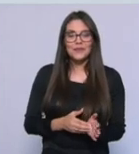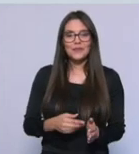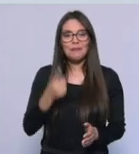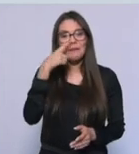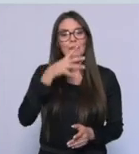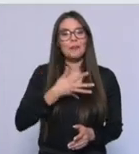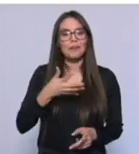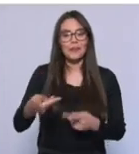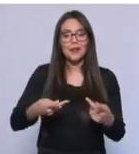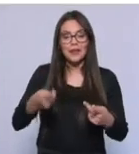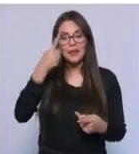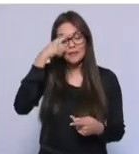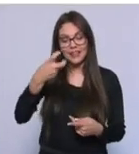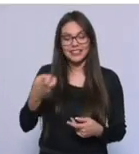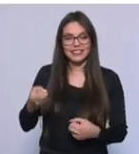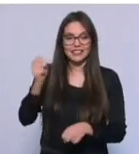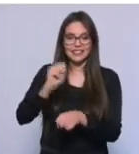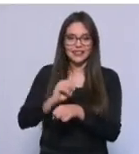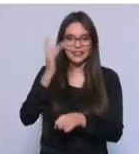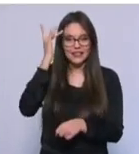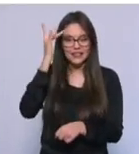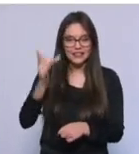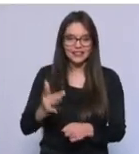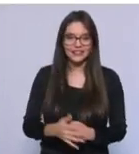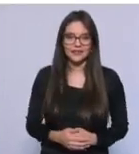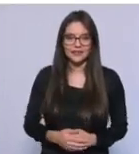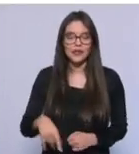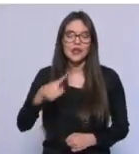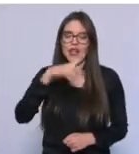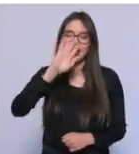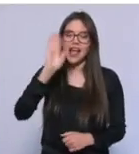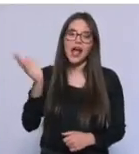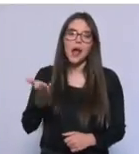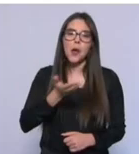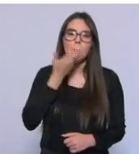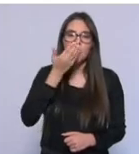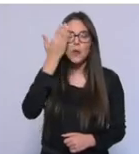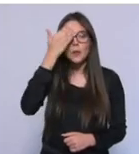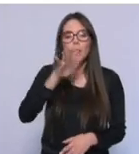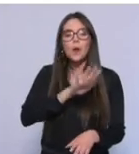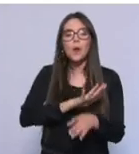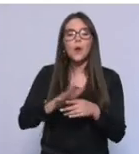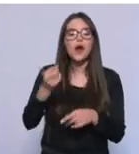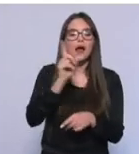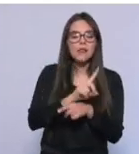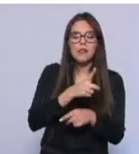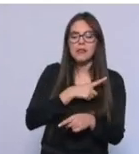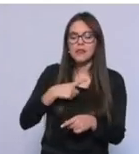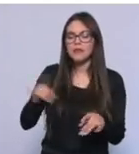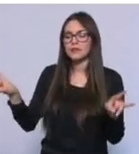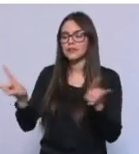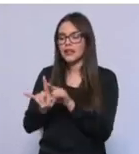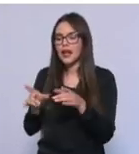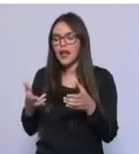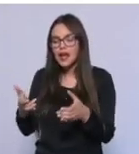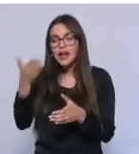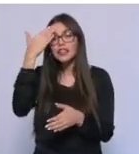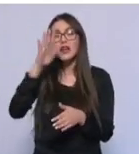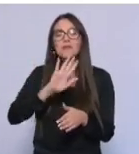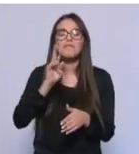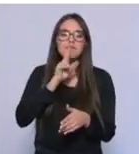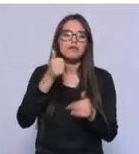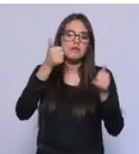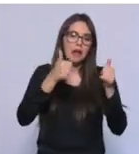la Semana Santa. Ya estamos acostumbrados, ya sabemos los días que se cierran las calles, los días que podemos salir, los días que no.